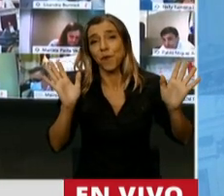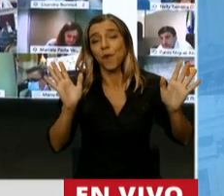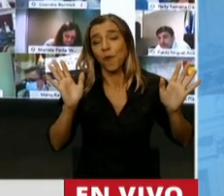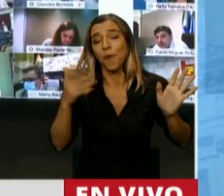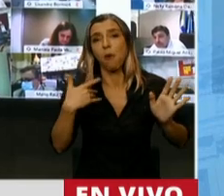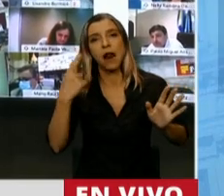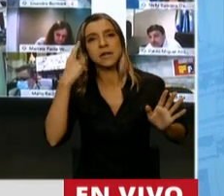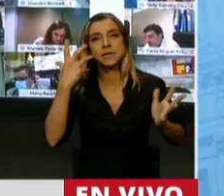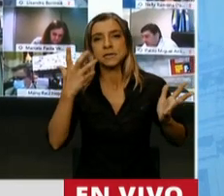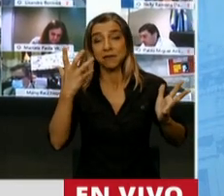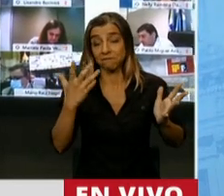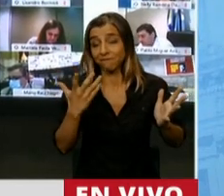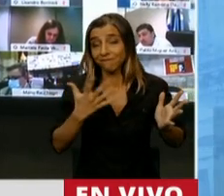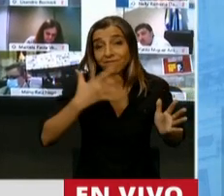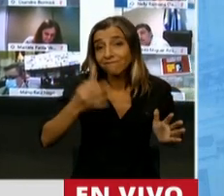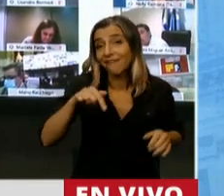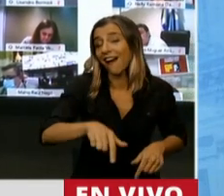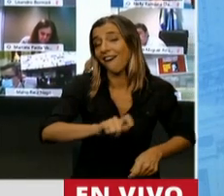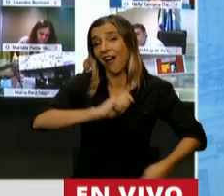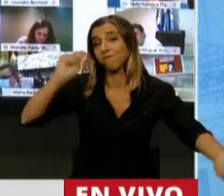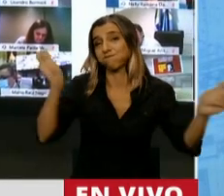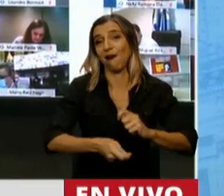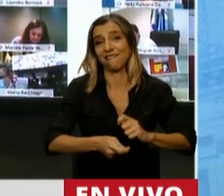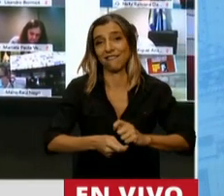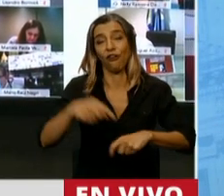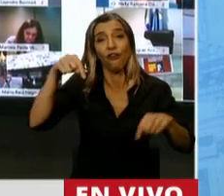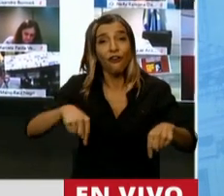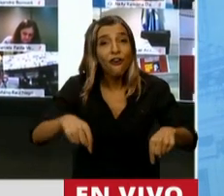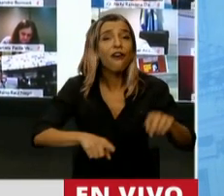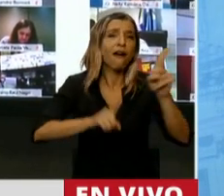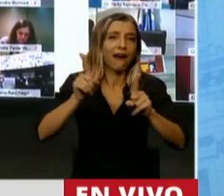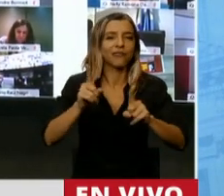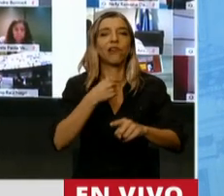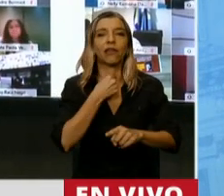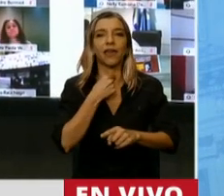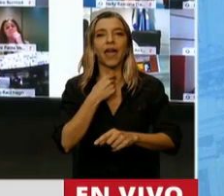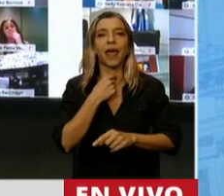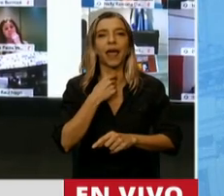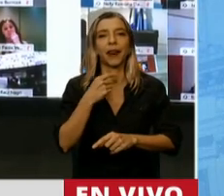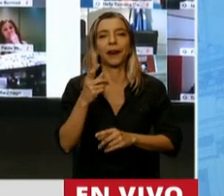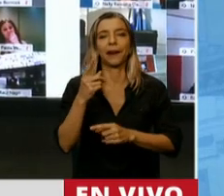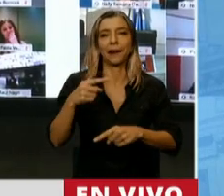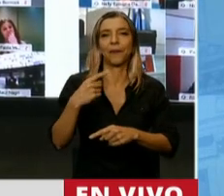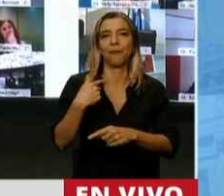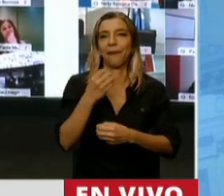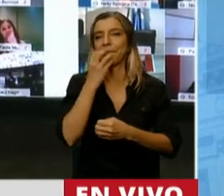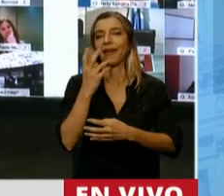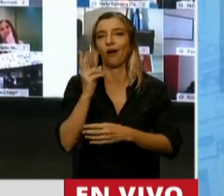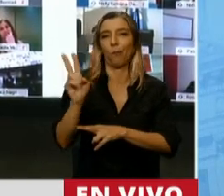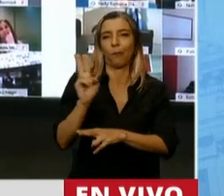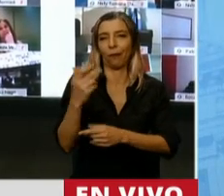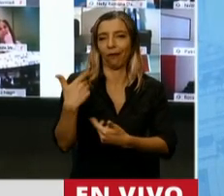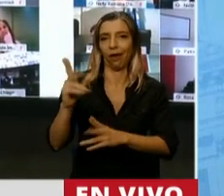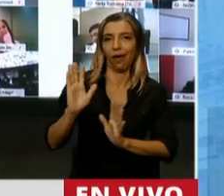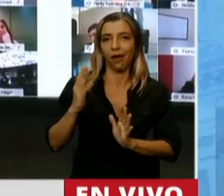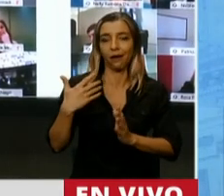señor presidente. Los que defienden los privilegios hoy, gracias a Dios, porque la diferencia entre la vida y la muerte, como decía Alfonsín,